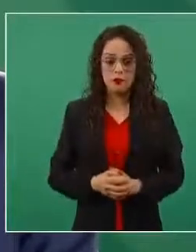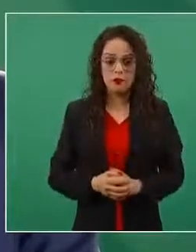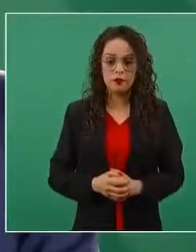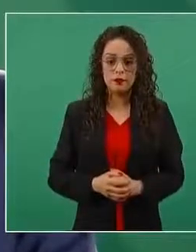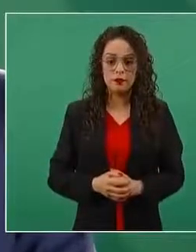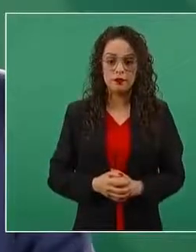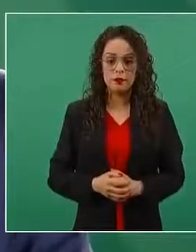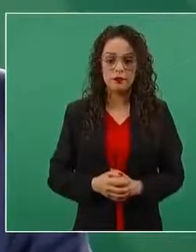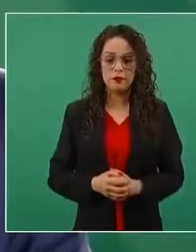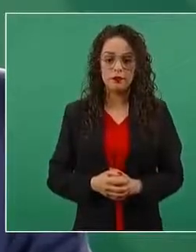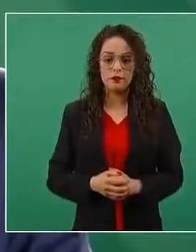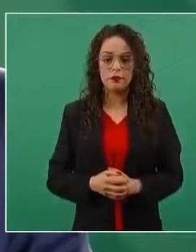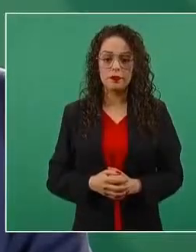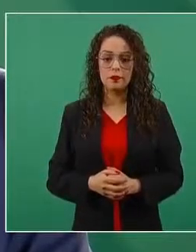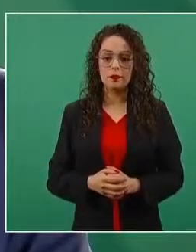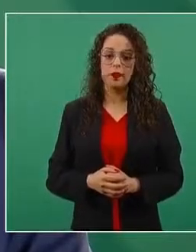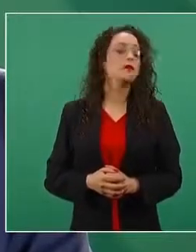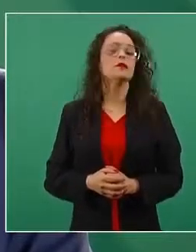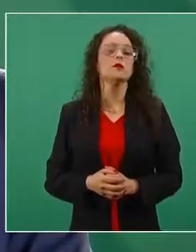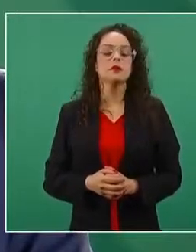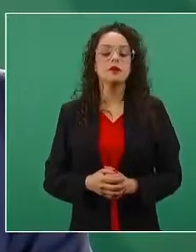Es